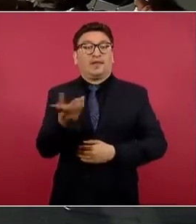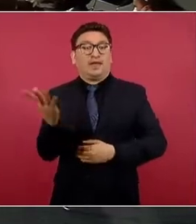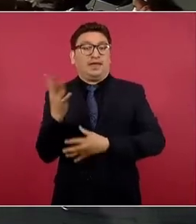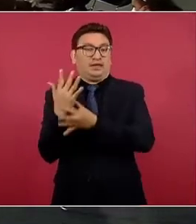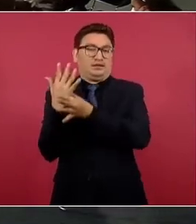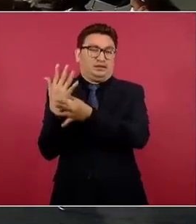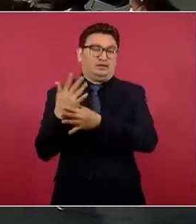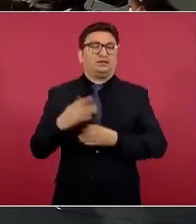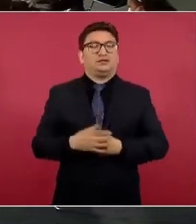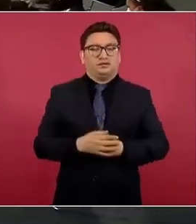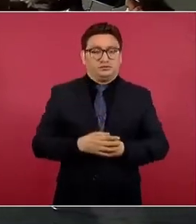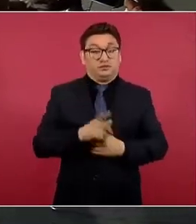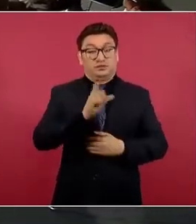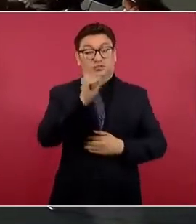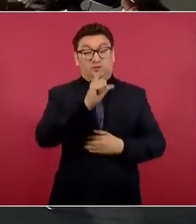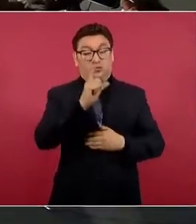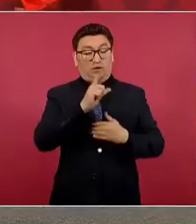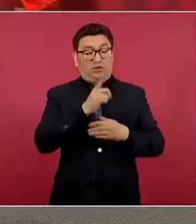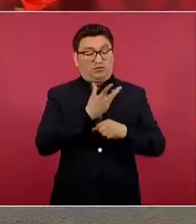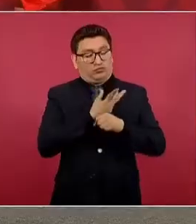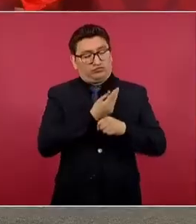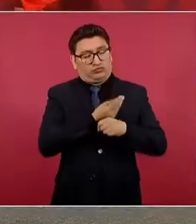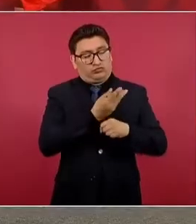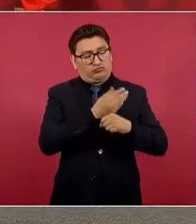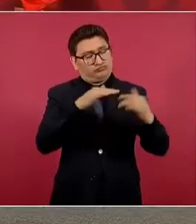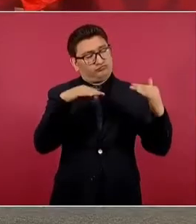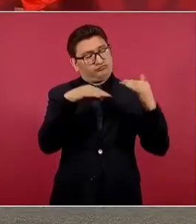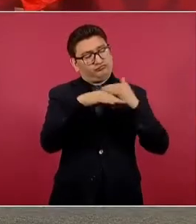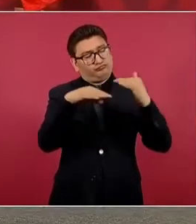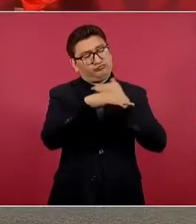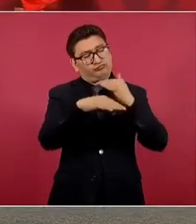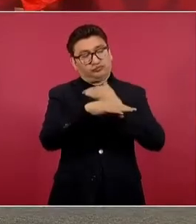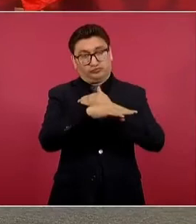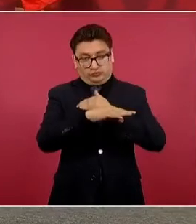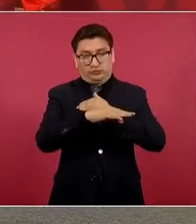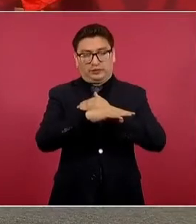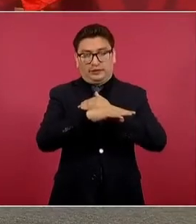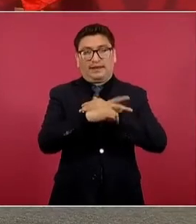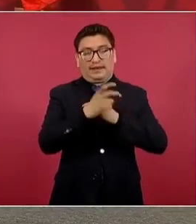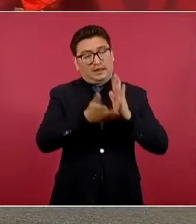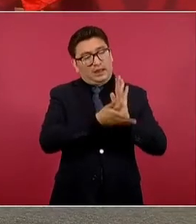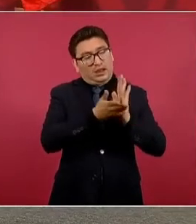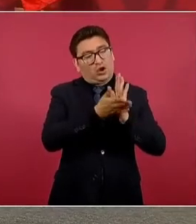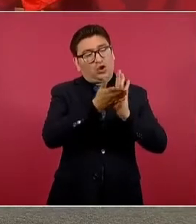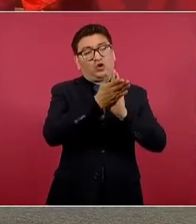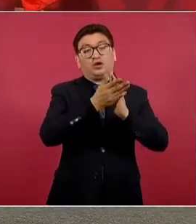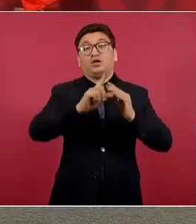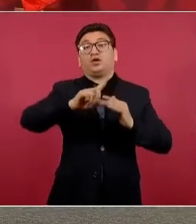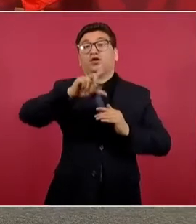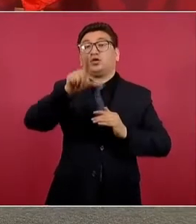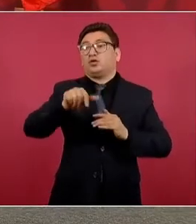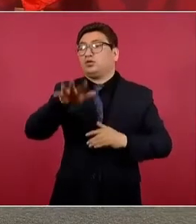argumentaban de que al hacerse la carretera se iban a inundar,